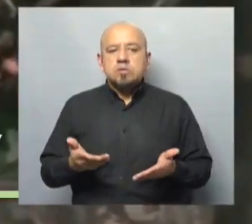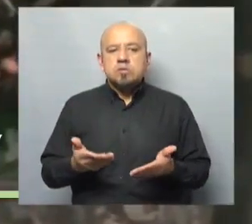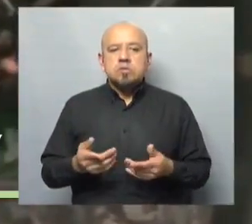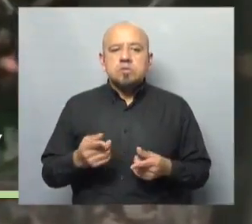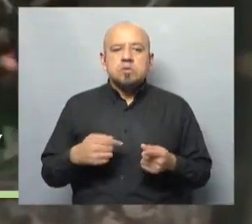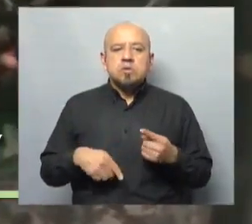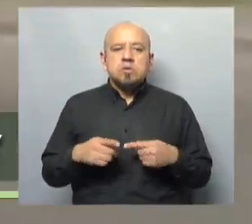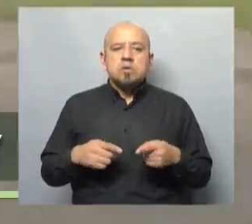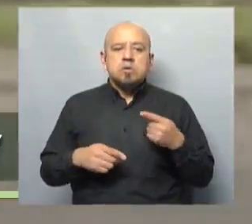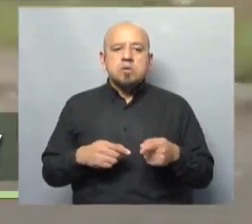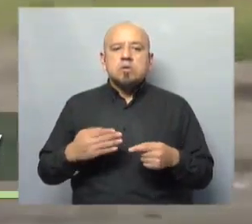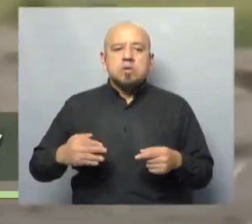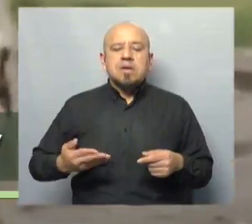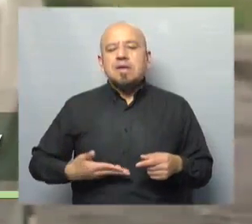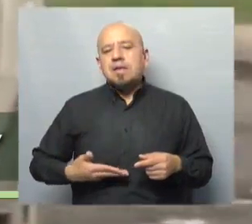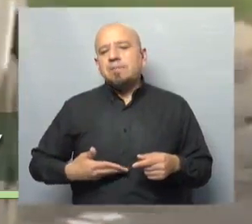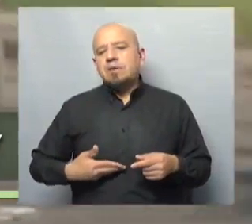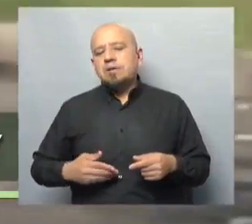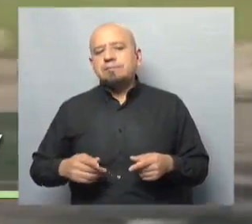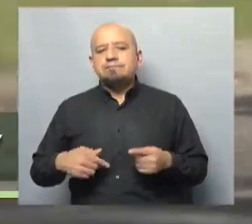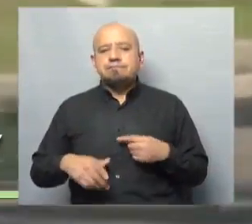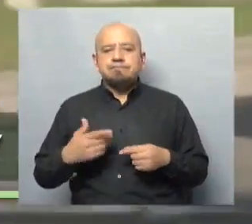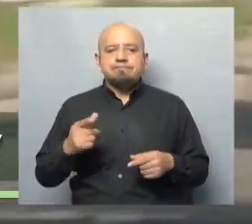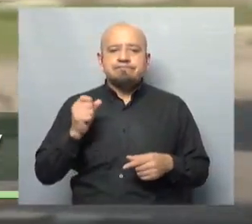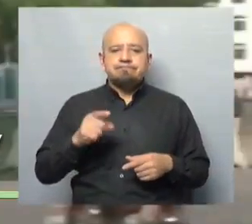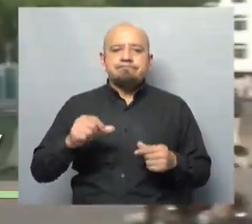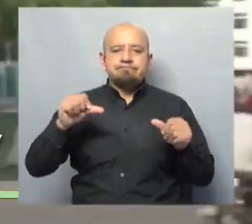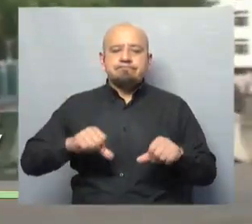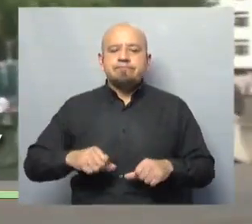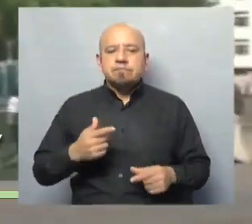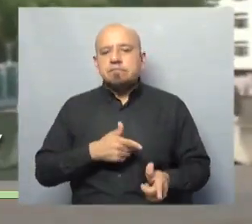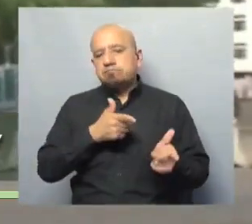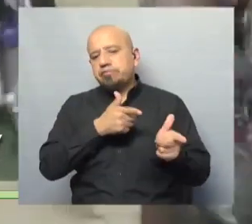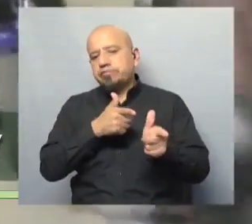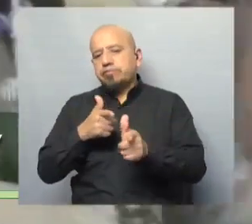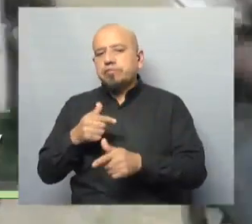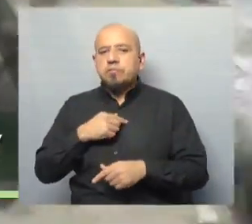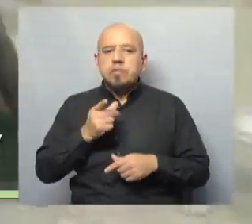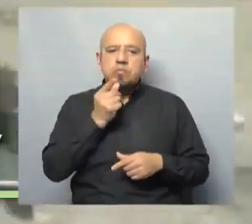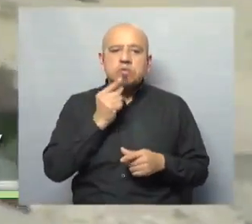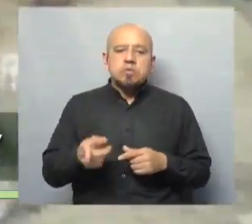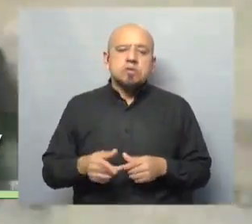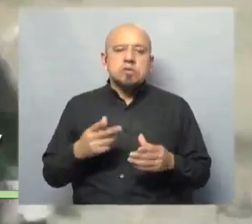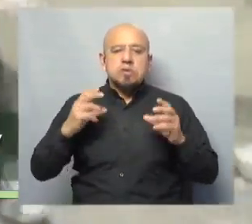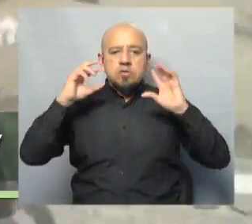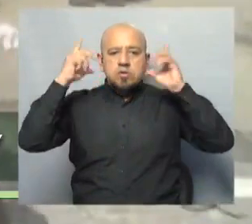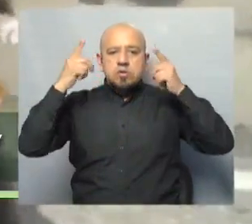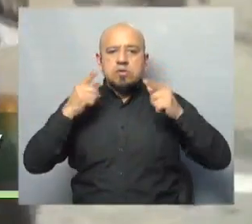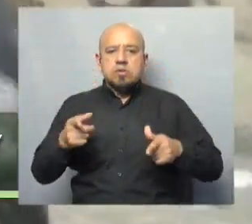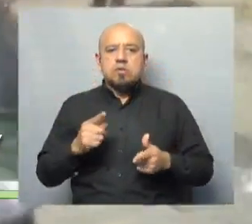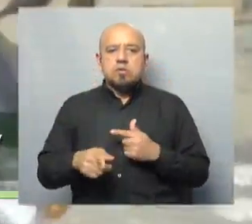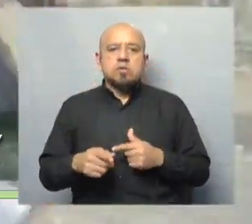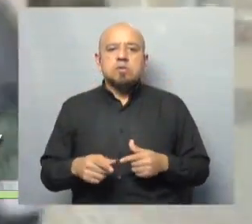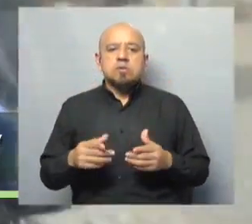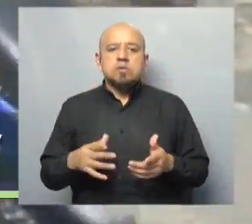contra el hambre y la pobreza la inseguridad y el mal gobierno y que fueron baleados por la policía y la crisis y la violencia imperante se han